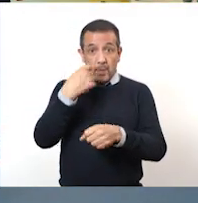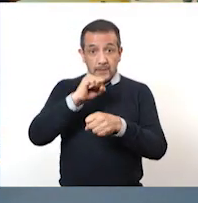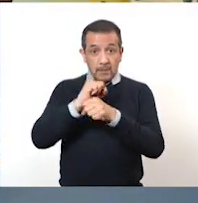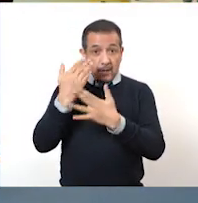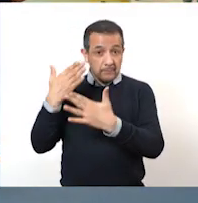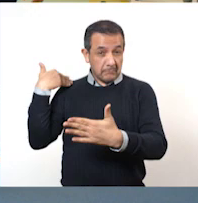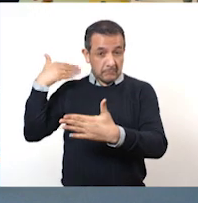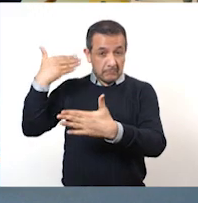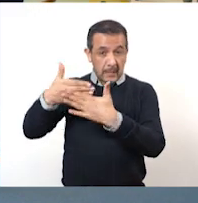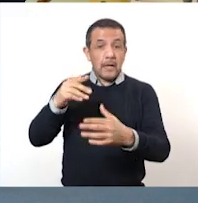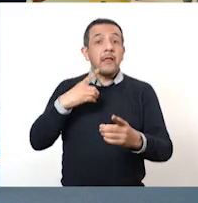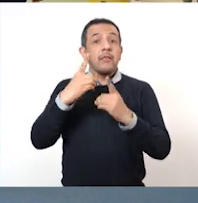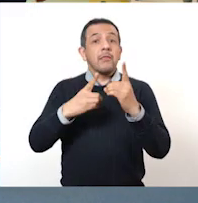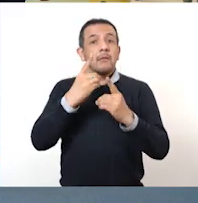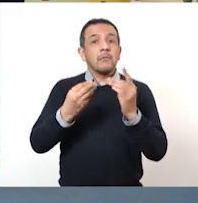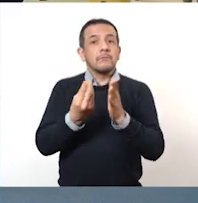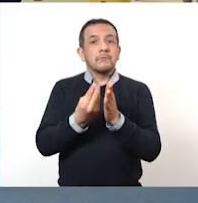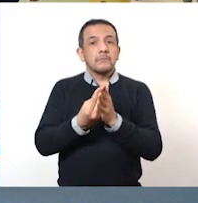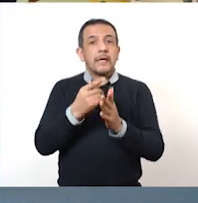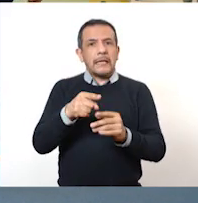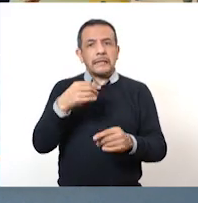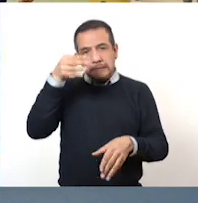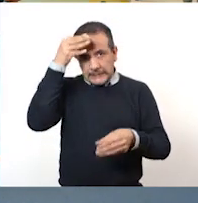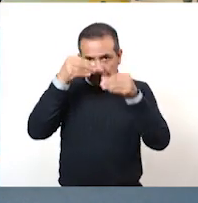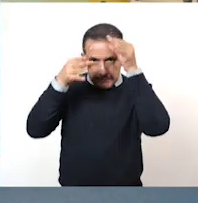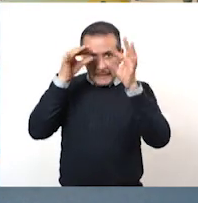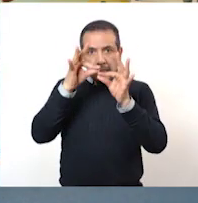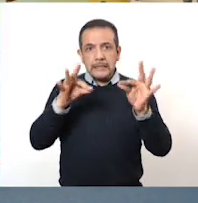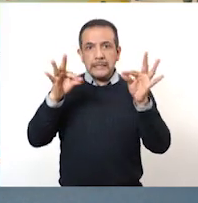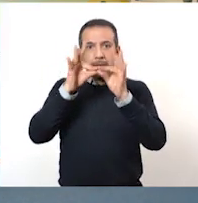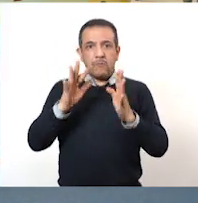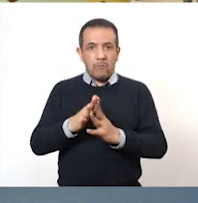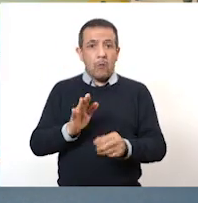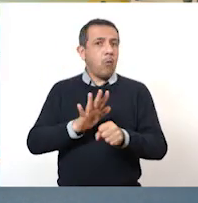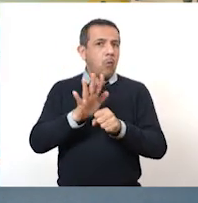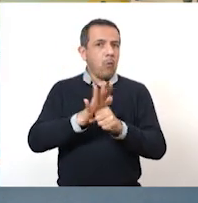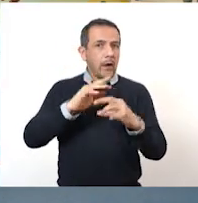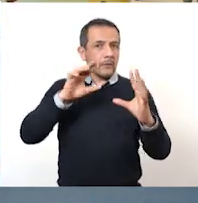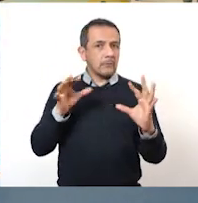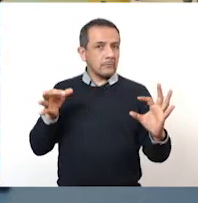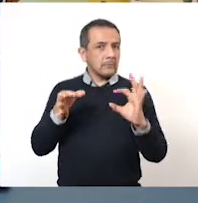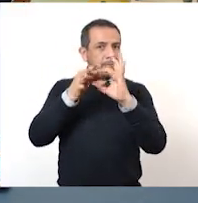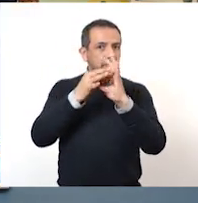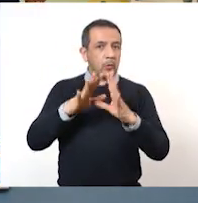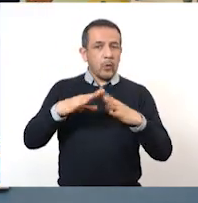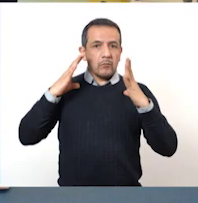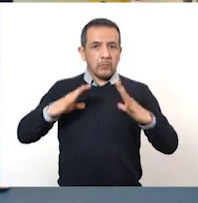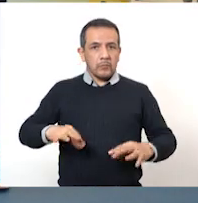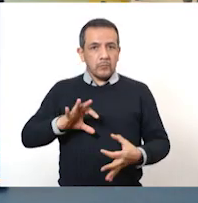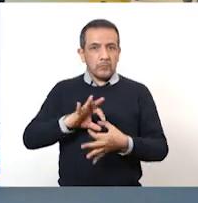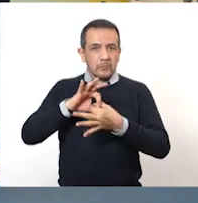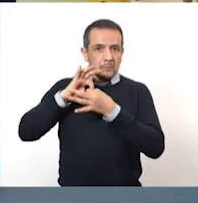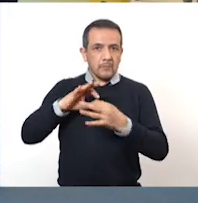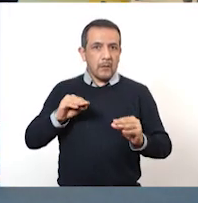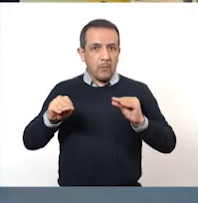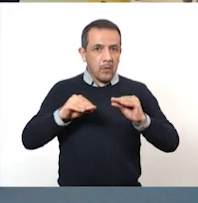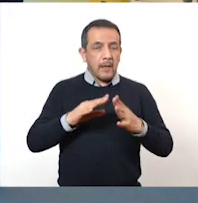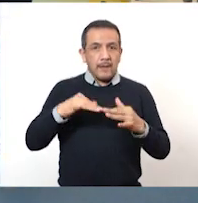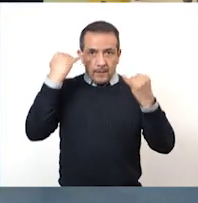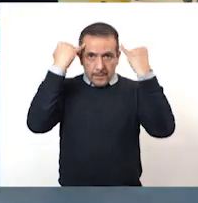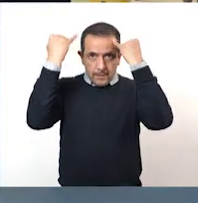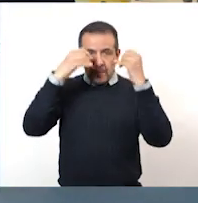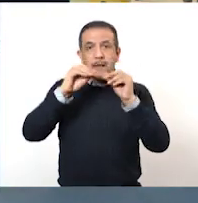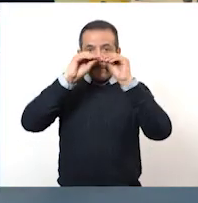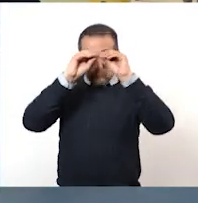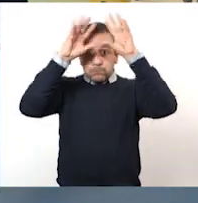durante estas semanas, la educación física te brinda aprendizajes muy importantes relacionados con tu motricidad, corporeidad